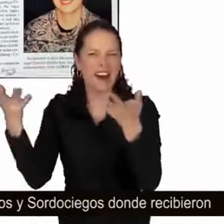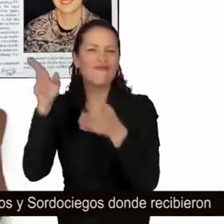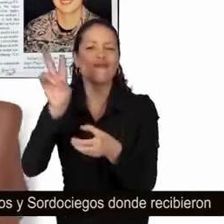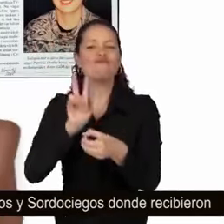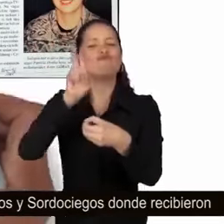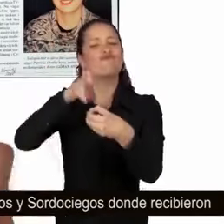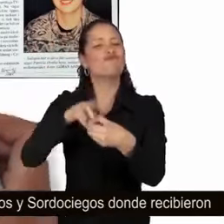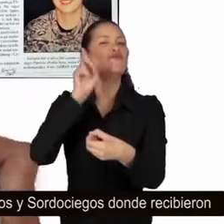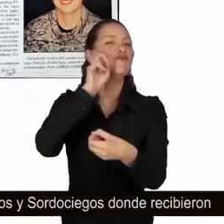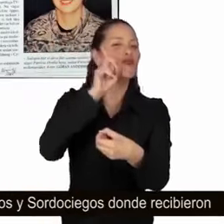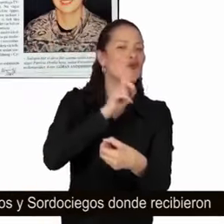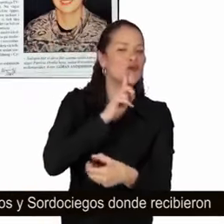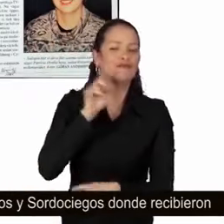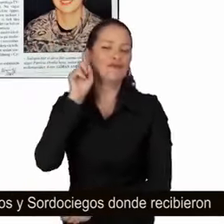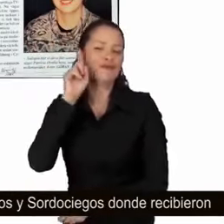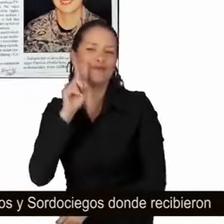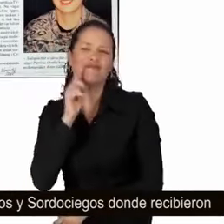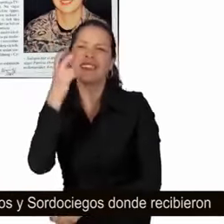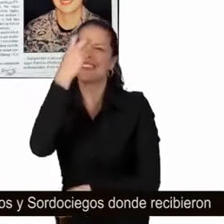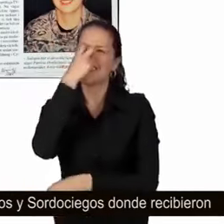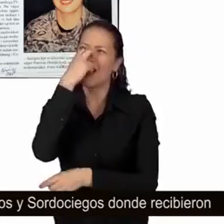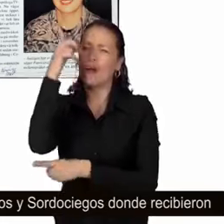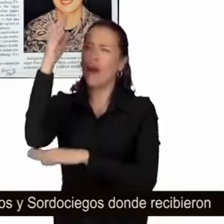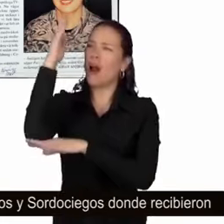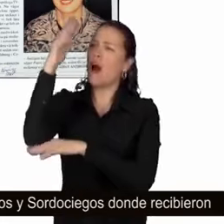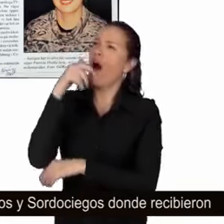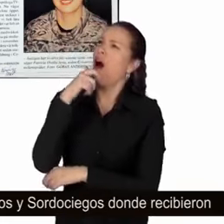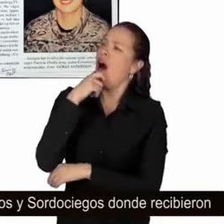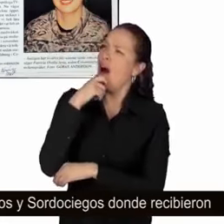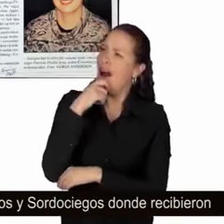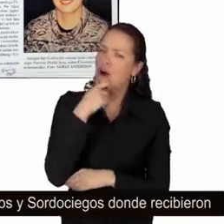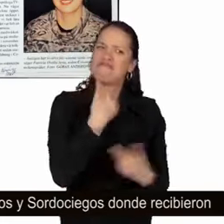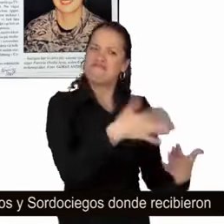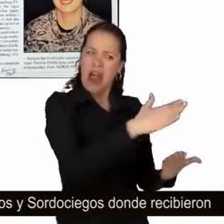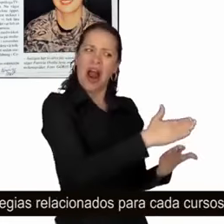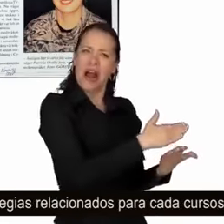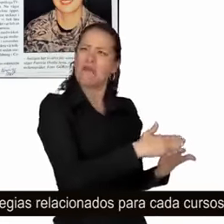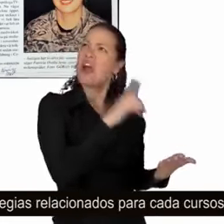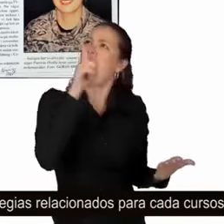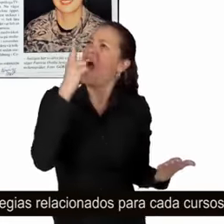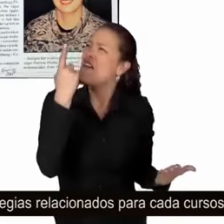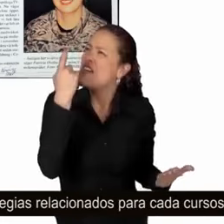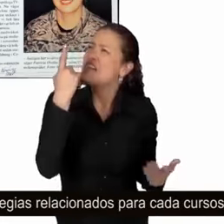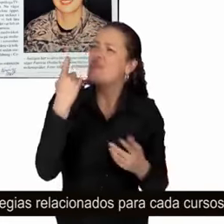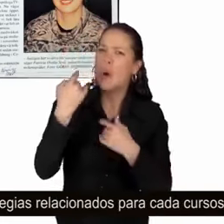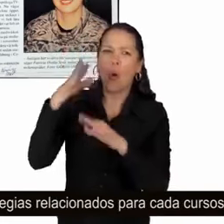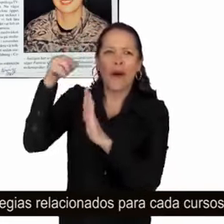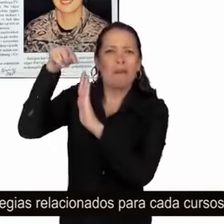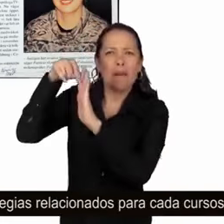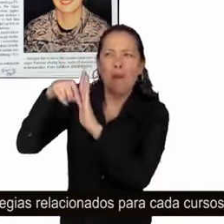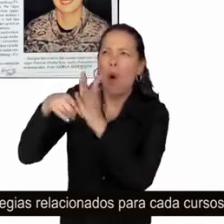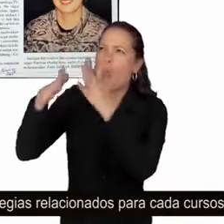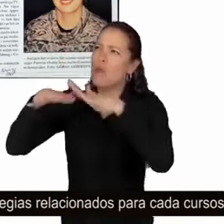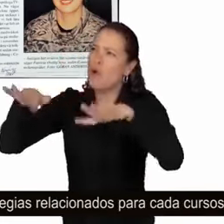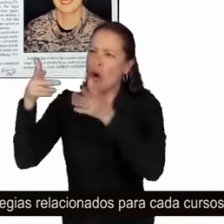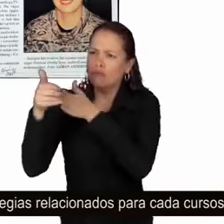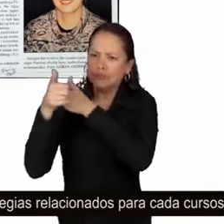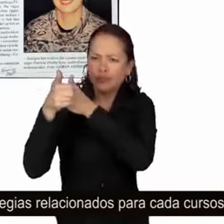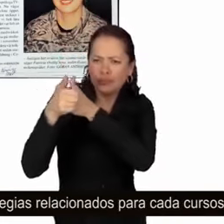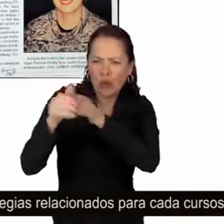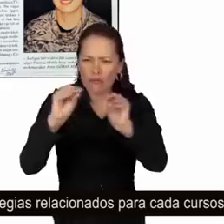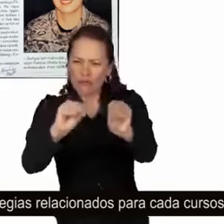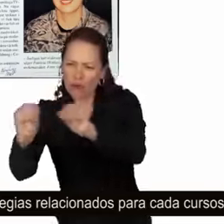Ellas asistieron a la Federación de Sordos y Sordociegos, donde recibieron la información en todos los aspectos y